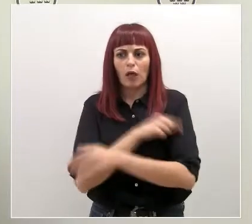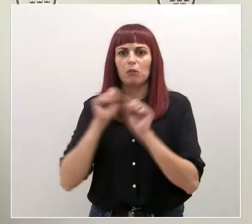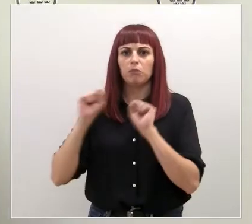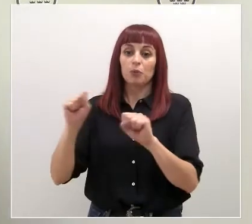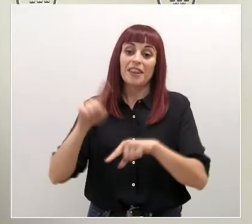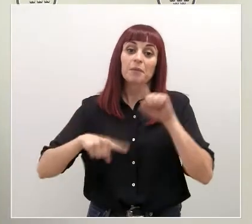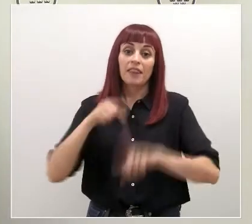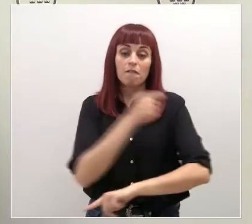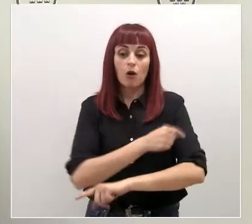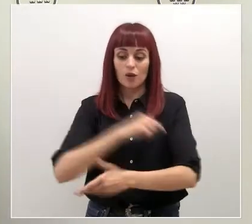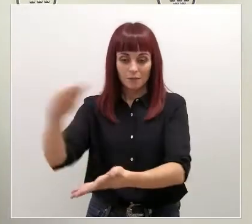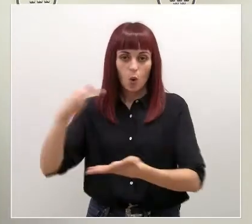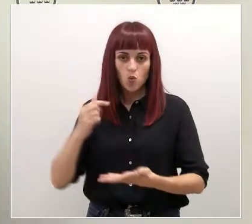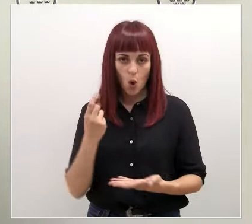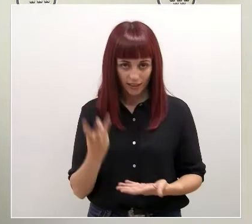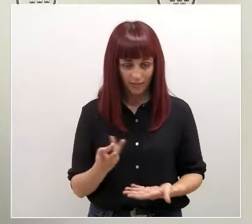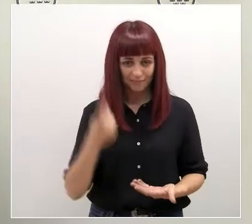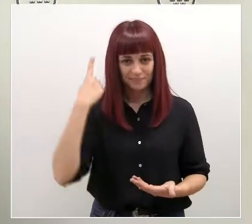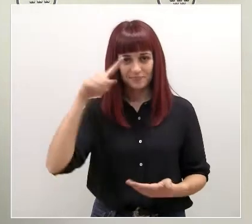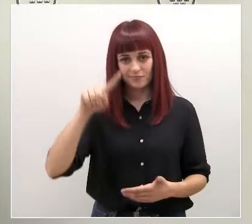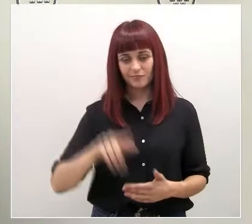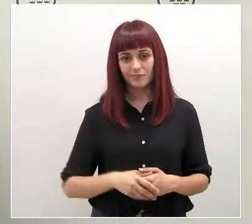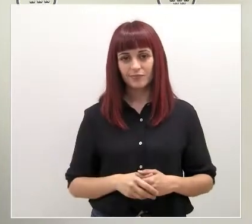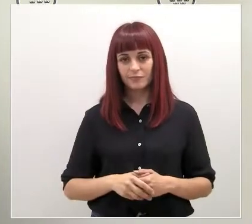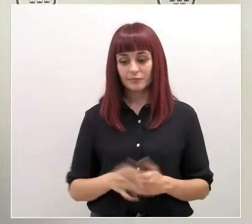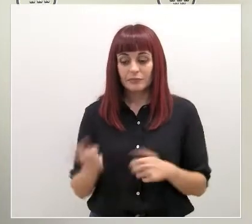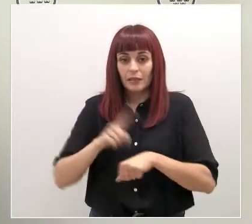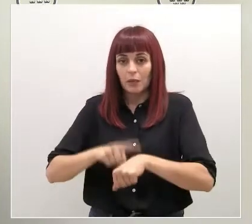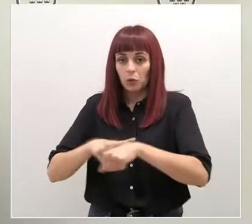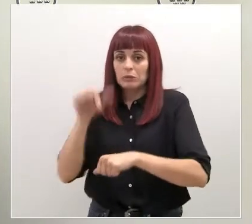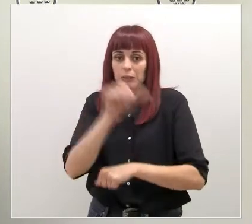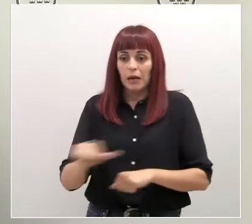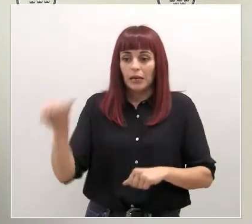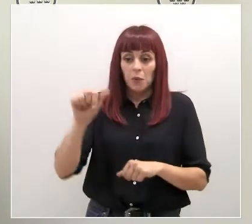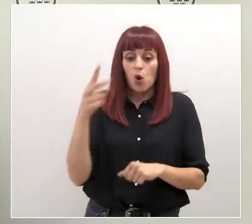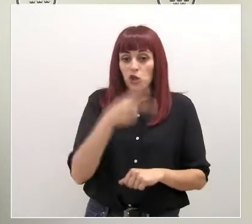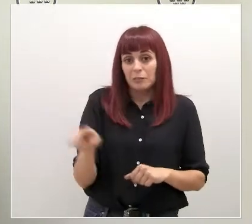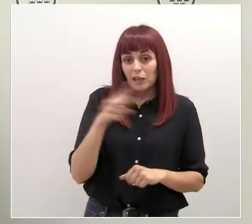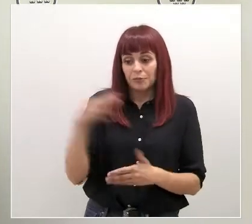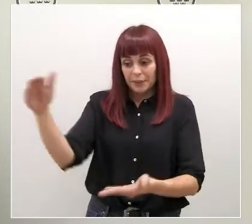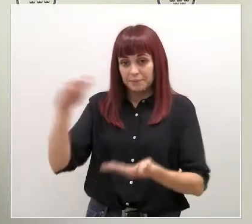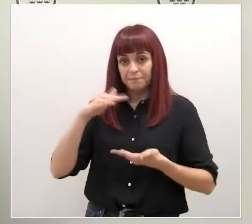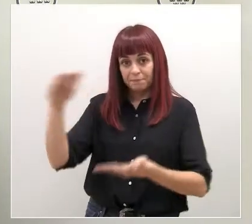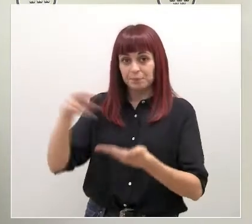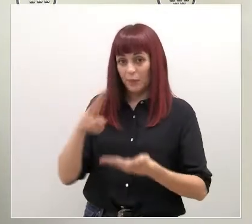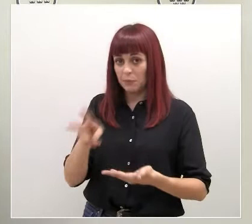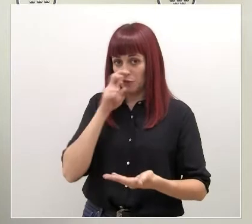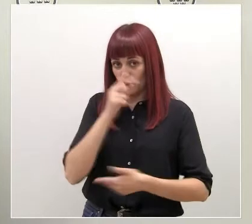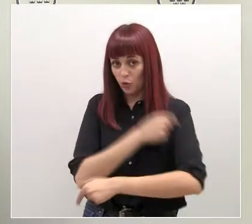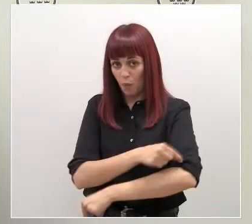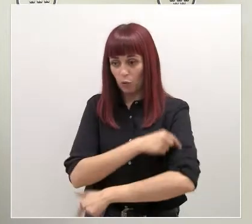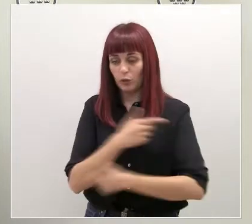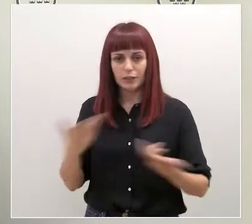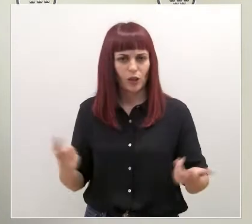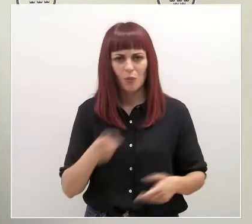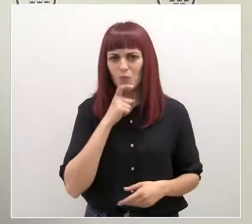disponibilidad de vacunas. Recibimos, como bien sabe, pues cada cierto tiempo, semanal, cada 2 semanas, las previsiones de esas vacunas y, por tanto,